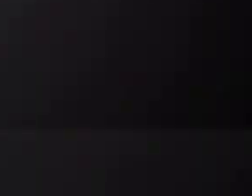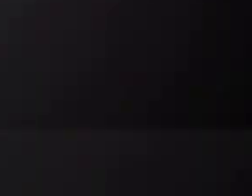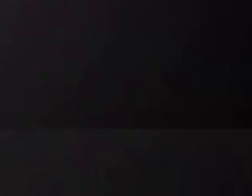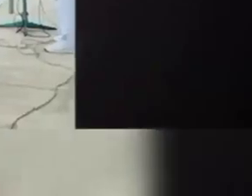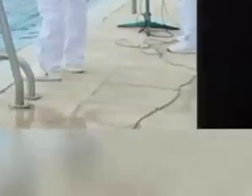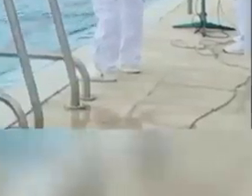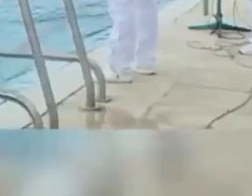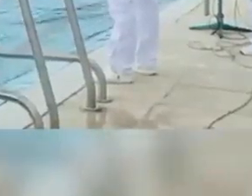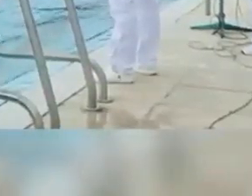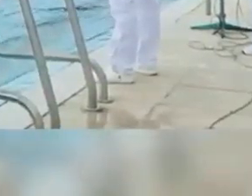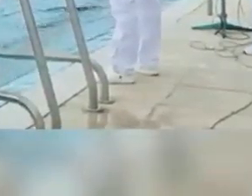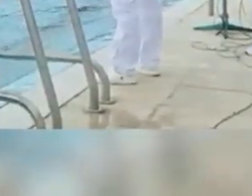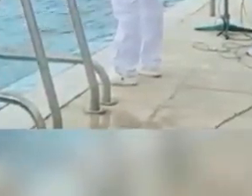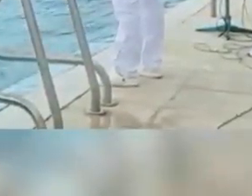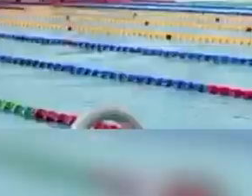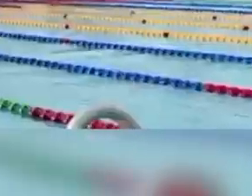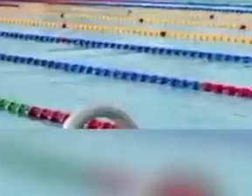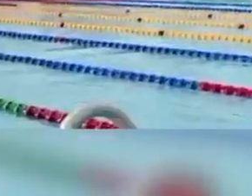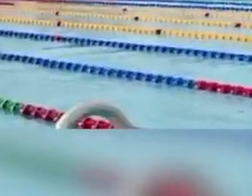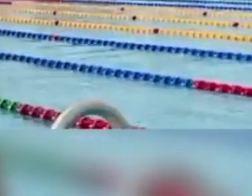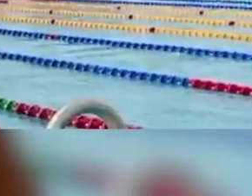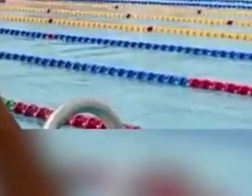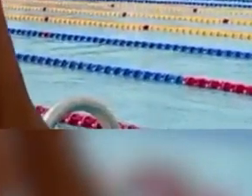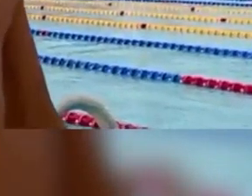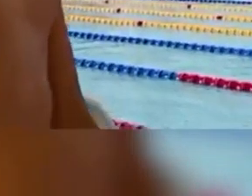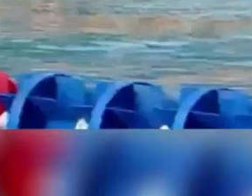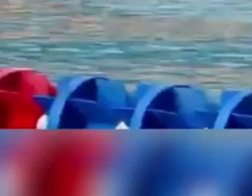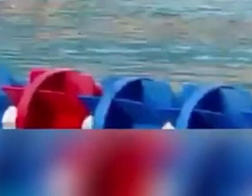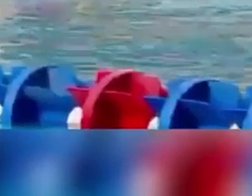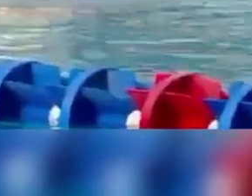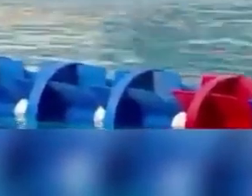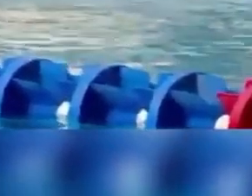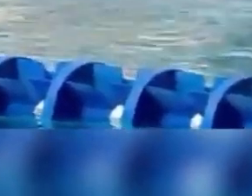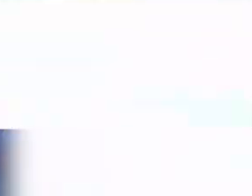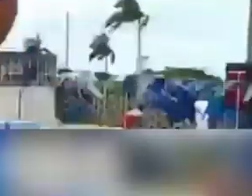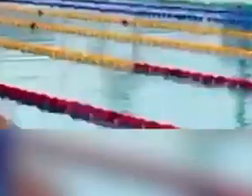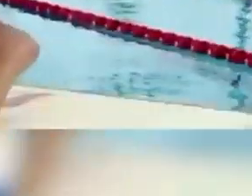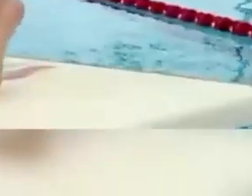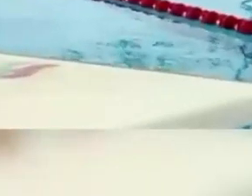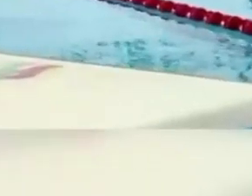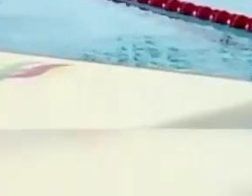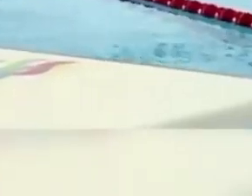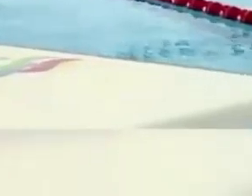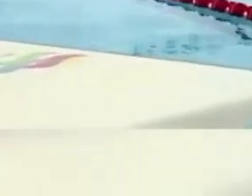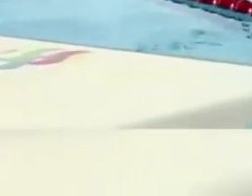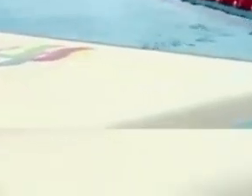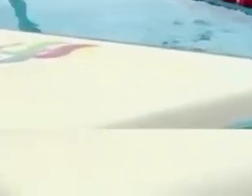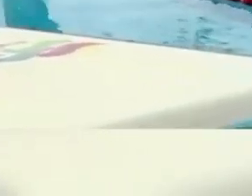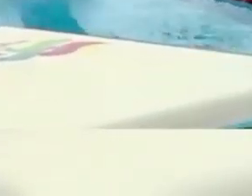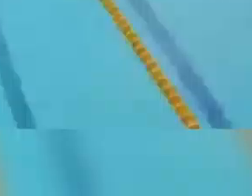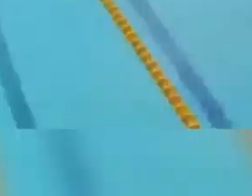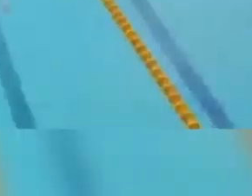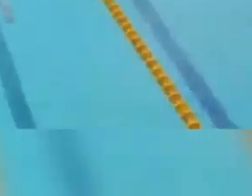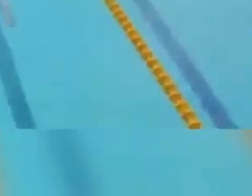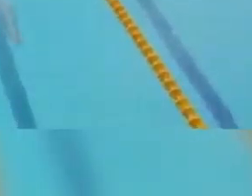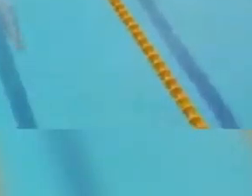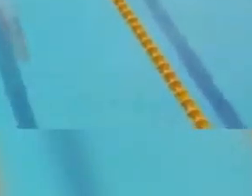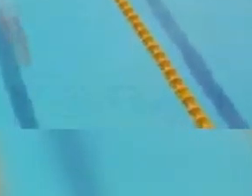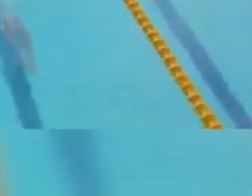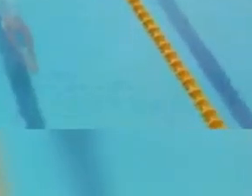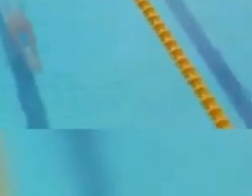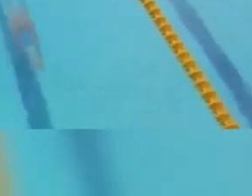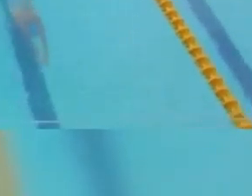La Alcaldía de Managua continúa abriendo espacios y oportunidades para los amantes del deporte. ¿Te gustaría formarte en la Academia de